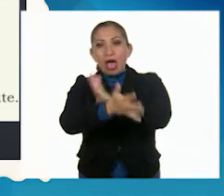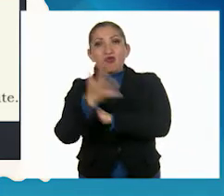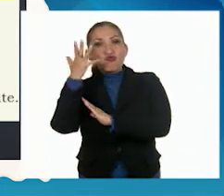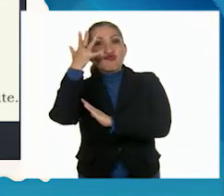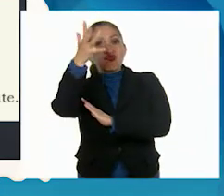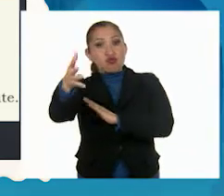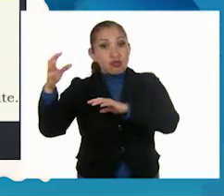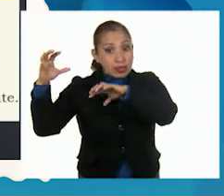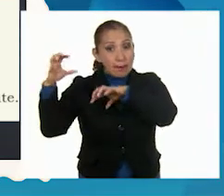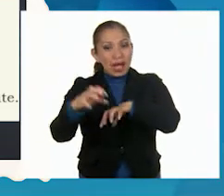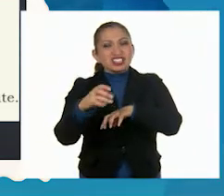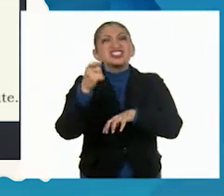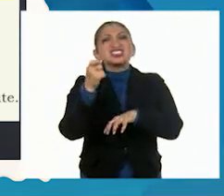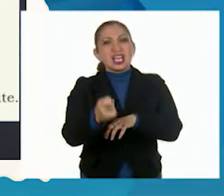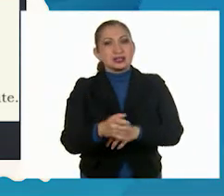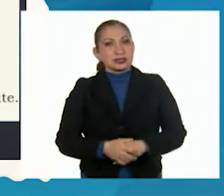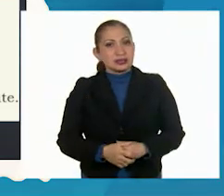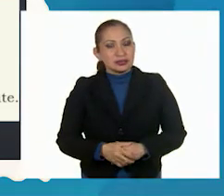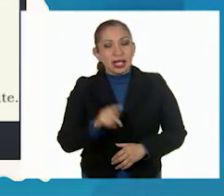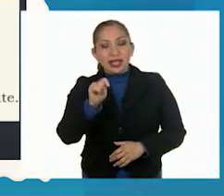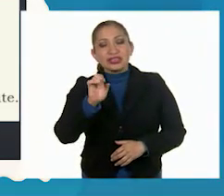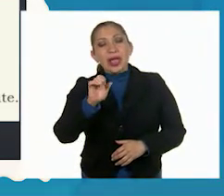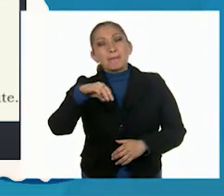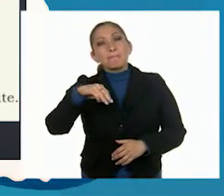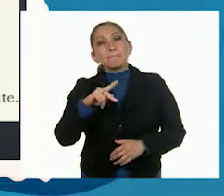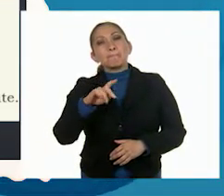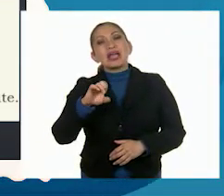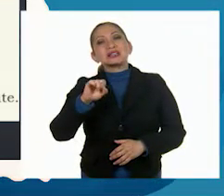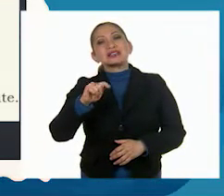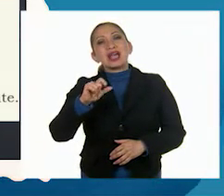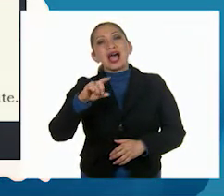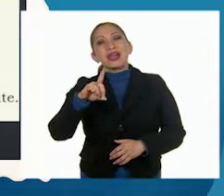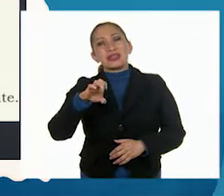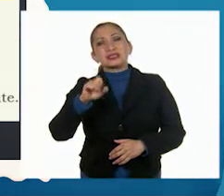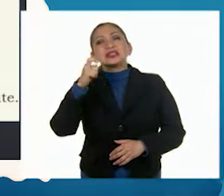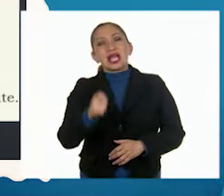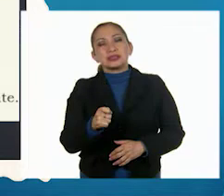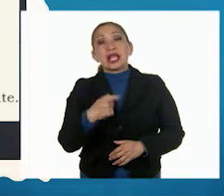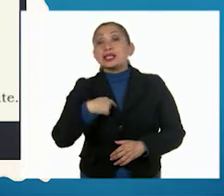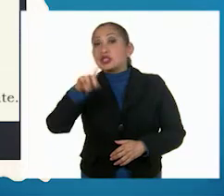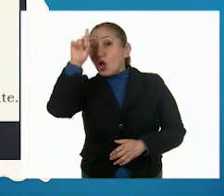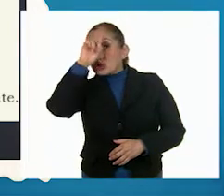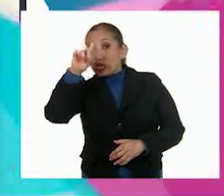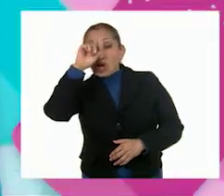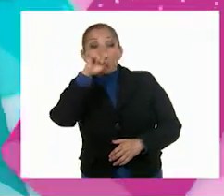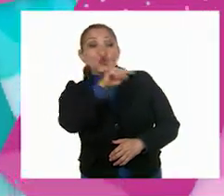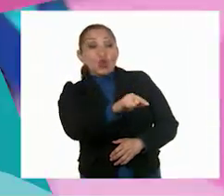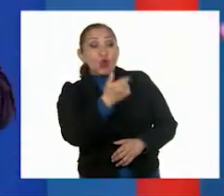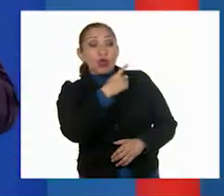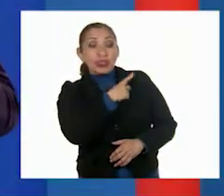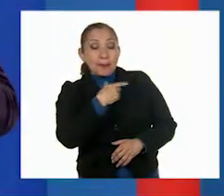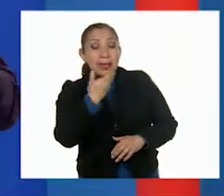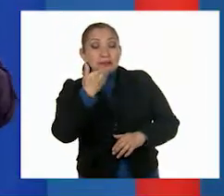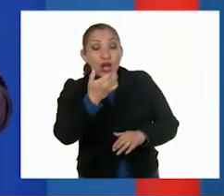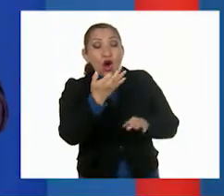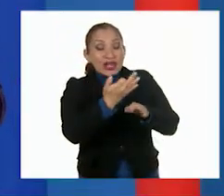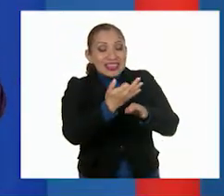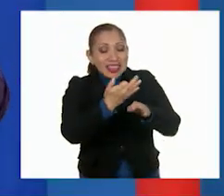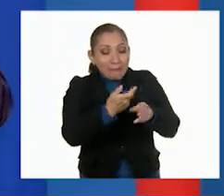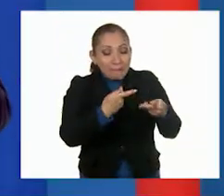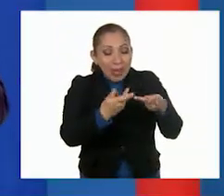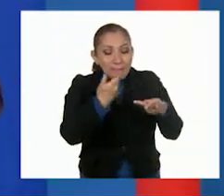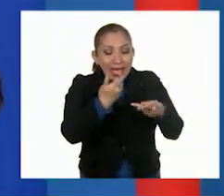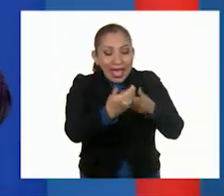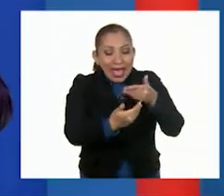fue el que más te gustó, ¿verdad, Juan Carlos? Sí, me gustó porque es un buen consejo para hacer las cosas bien y que después todo